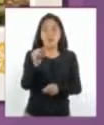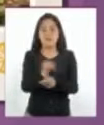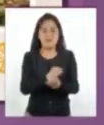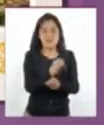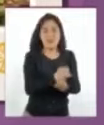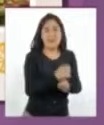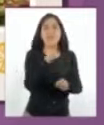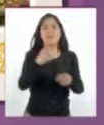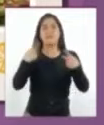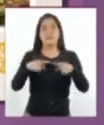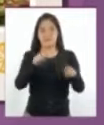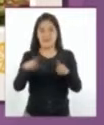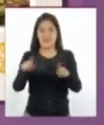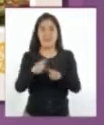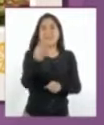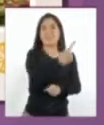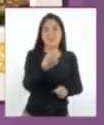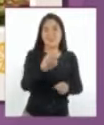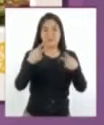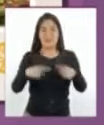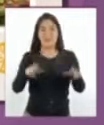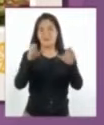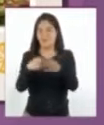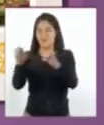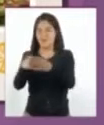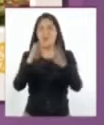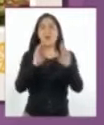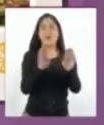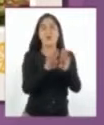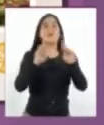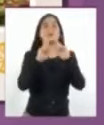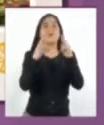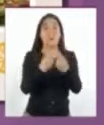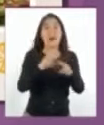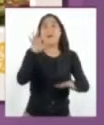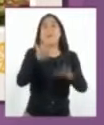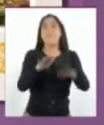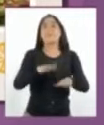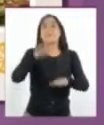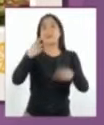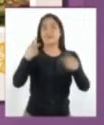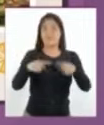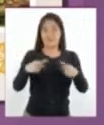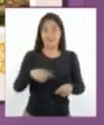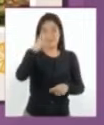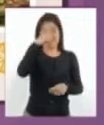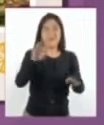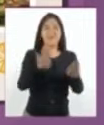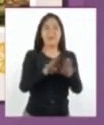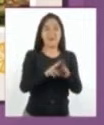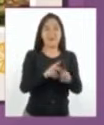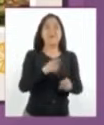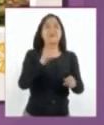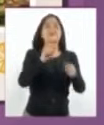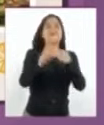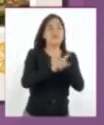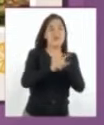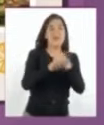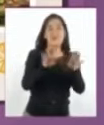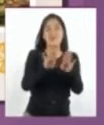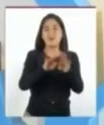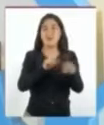individuos, aunque en ocasiones podían reunirse muchos más, para conformar parejas o por conflictos